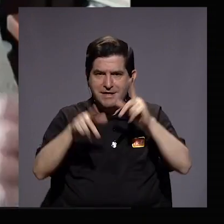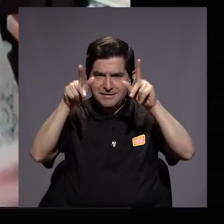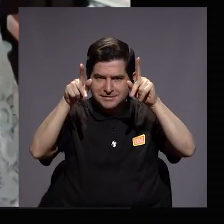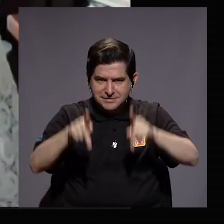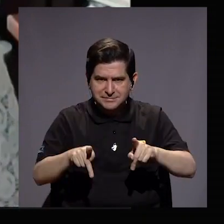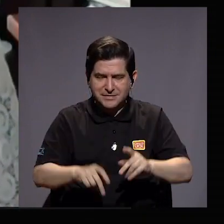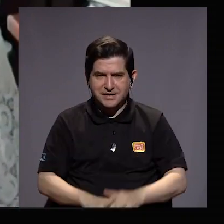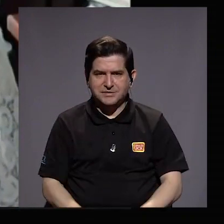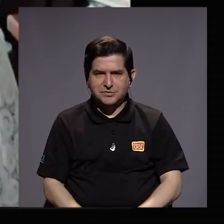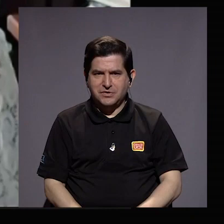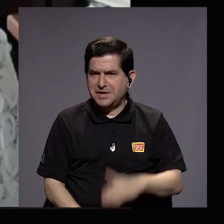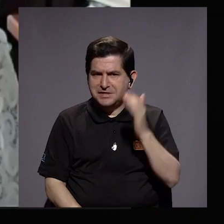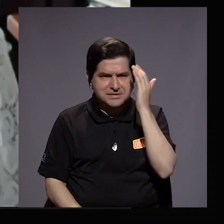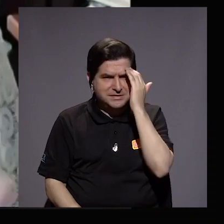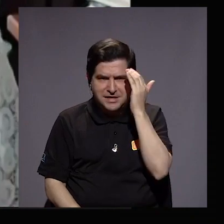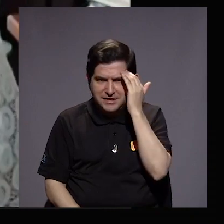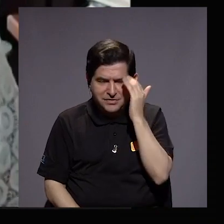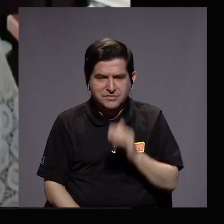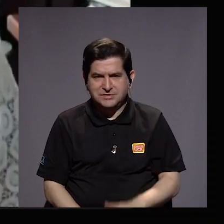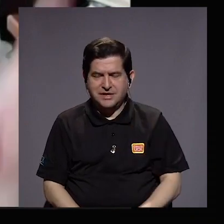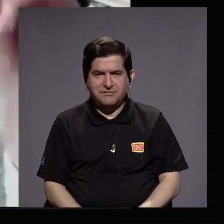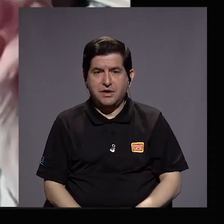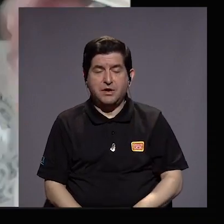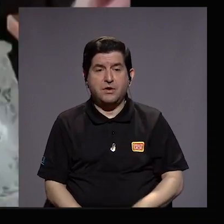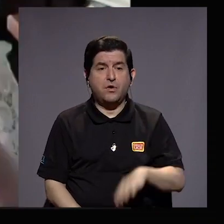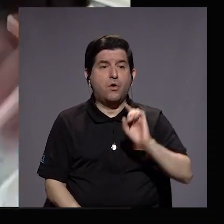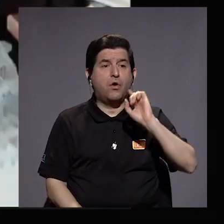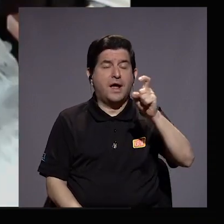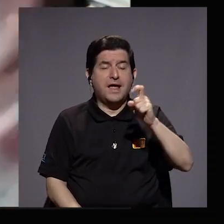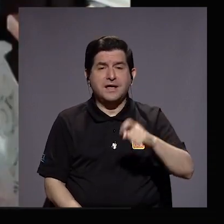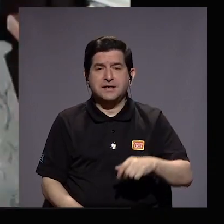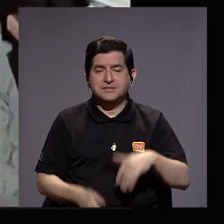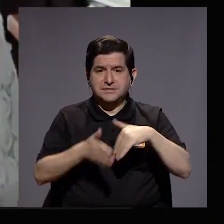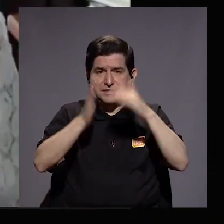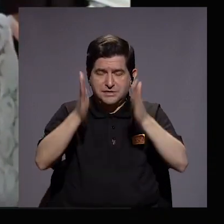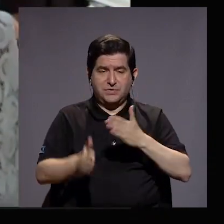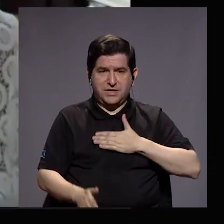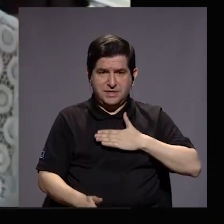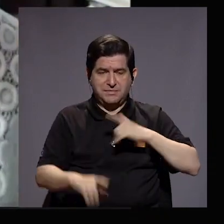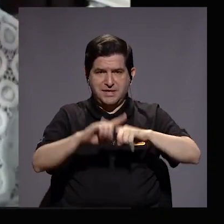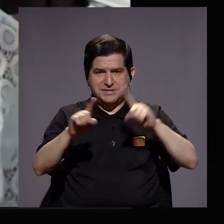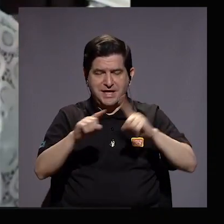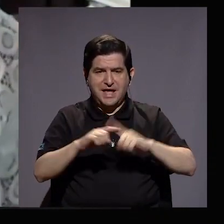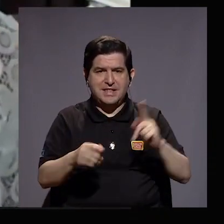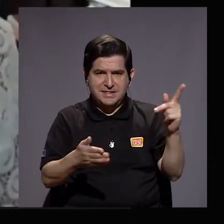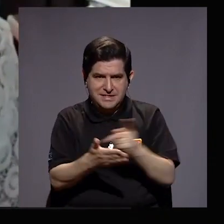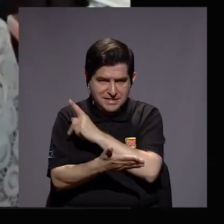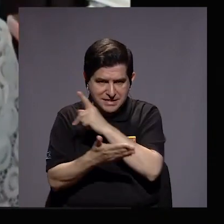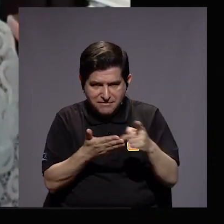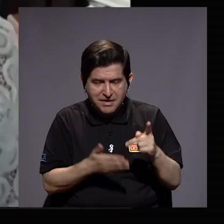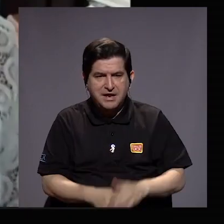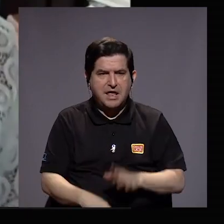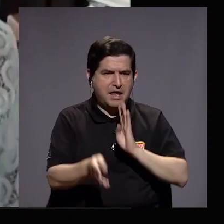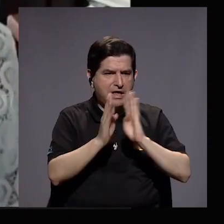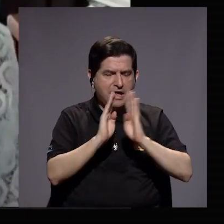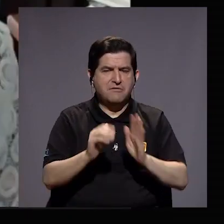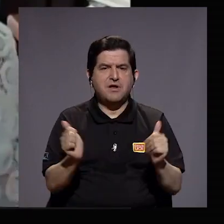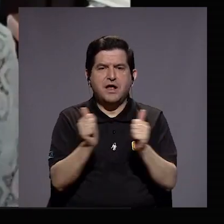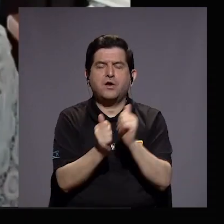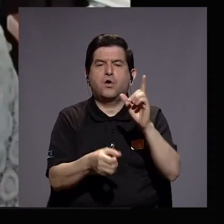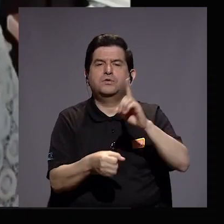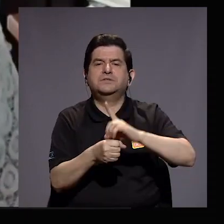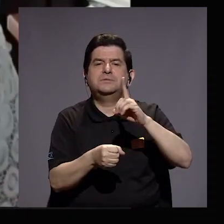las personas que ellos conocían y muchas exalumnas mías que ya estaban distribuidas en las provincias hablaran con